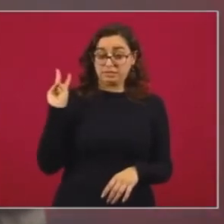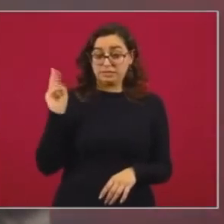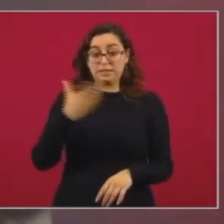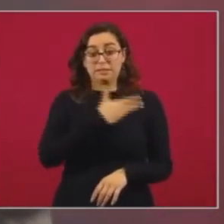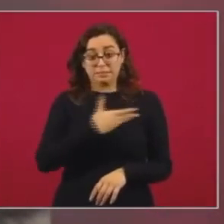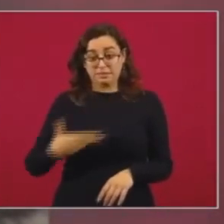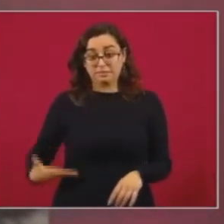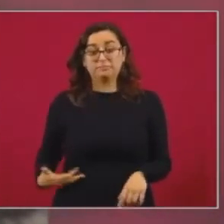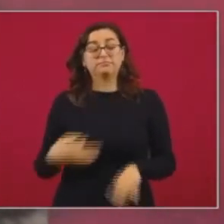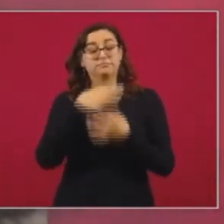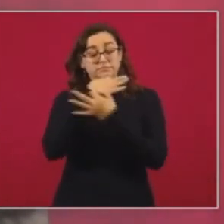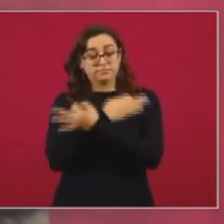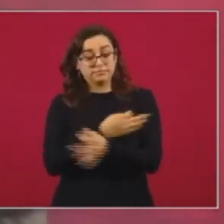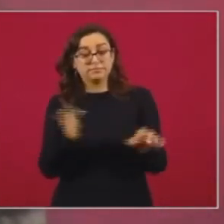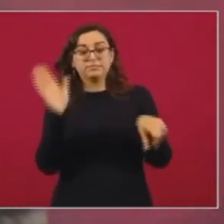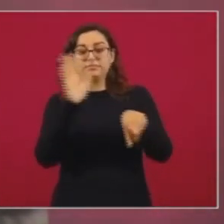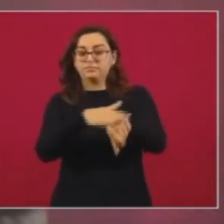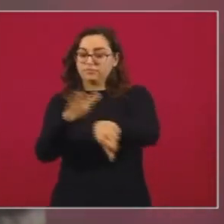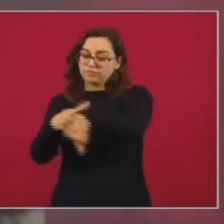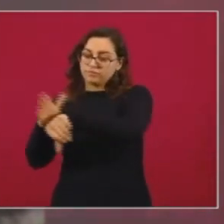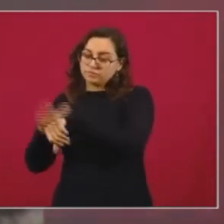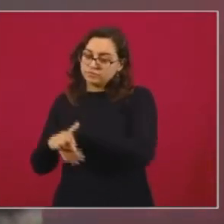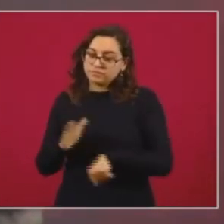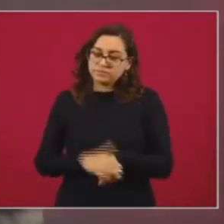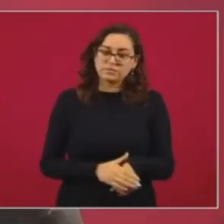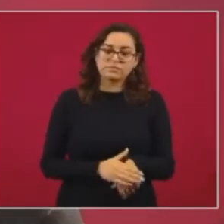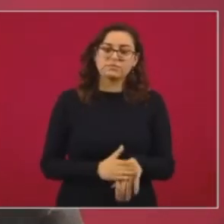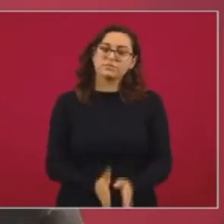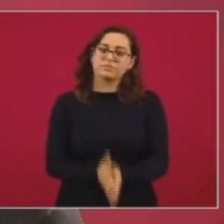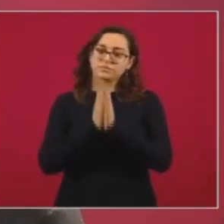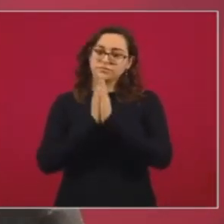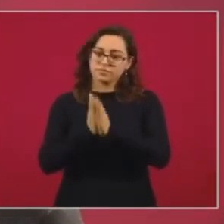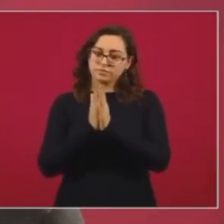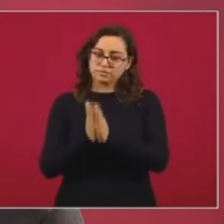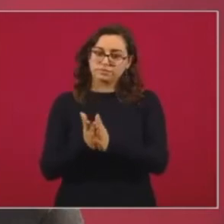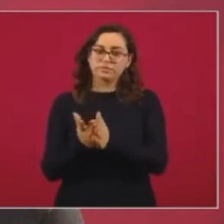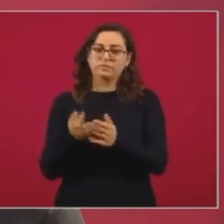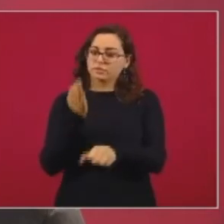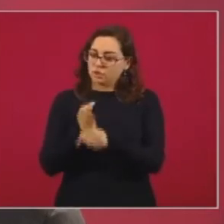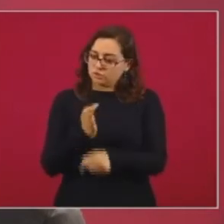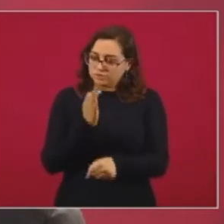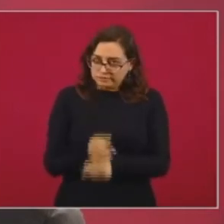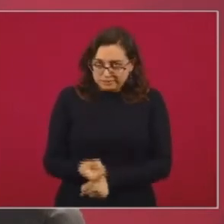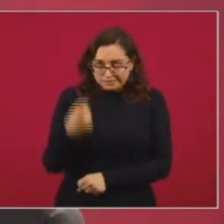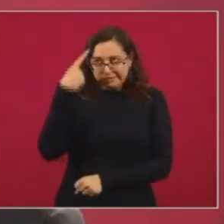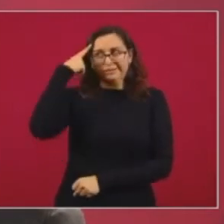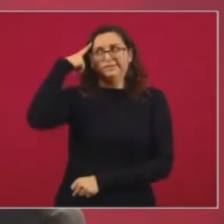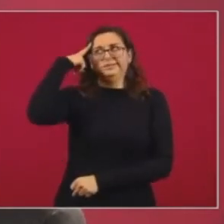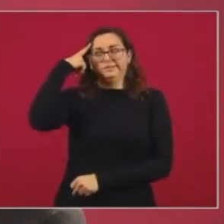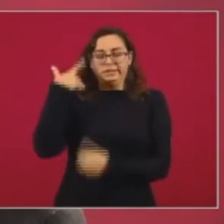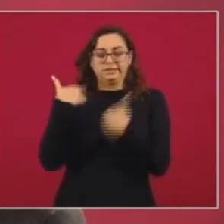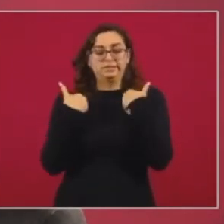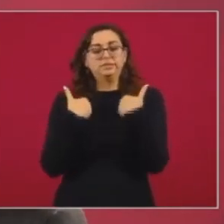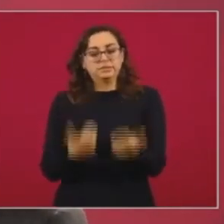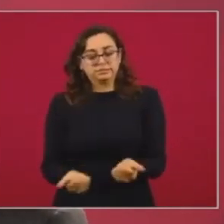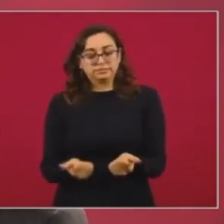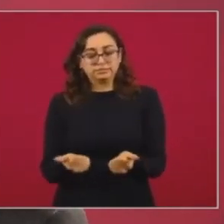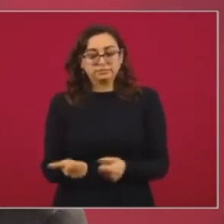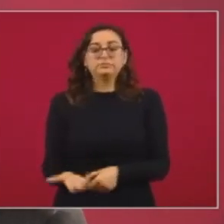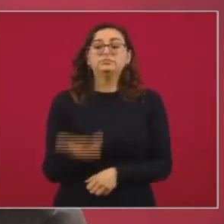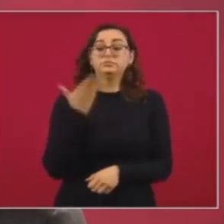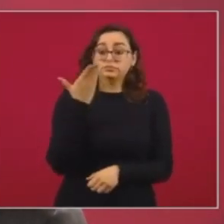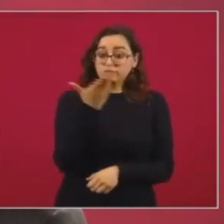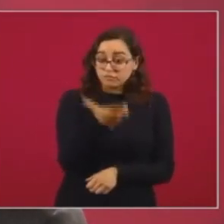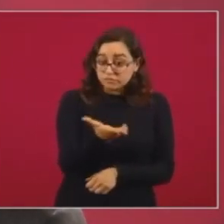pasado, hizo un llamado muy enfático a la solidaridad y la conciencia de las personas. Si usted